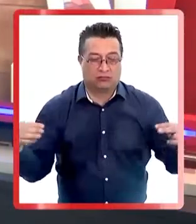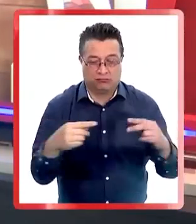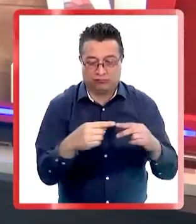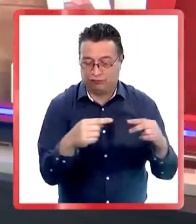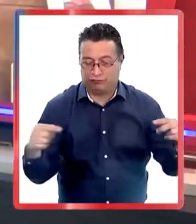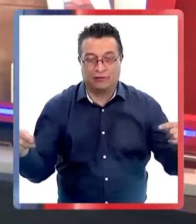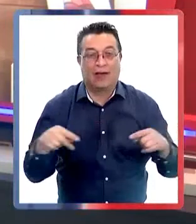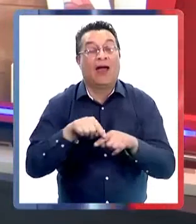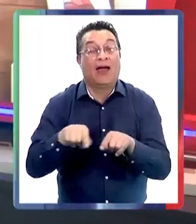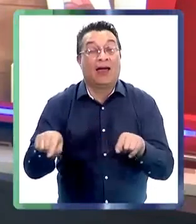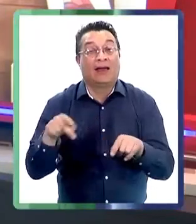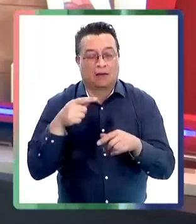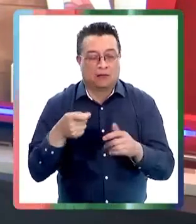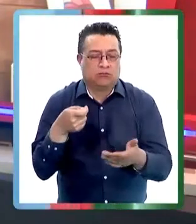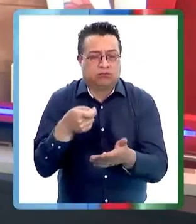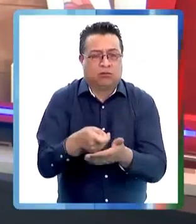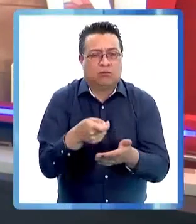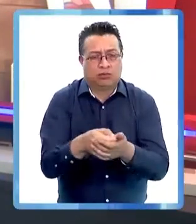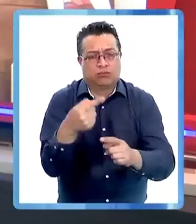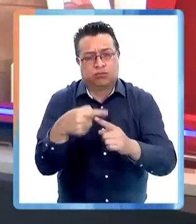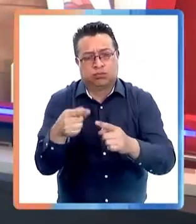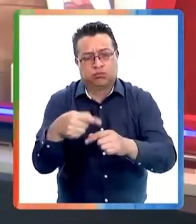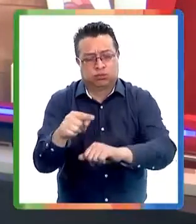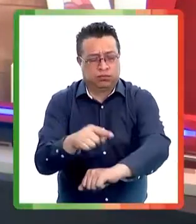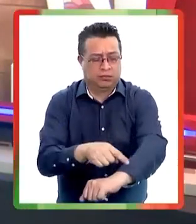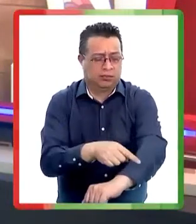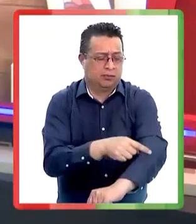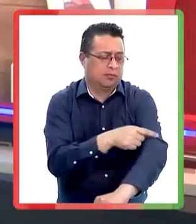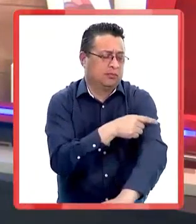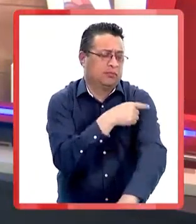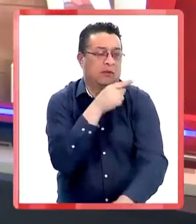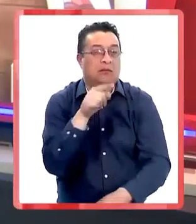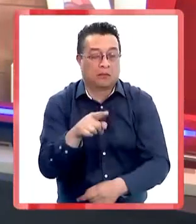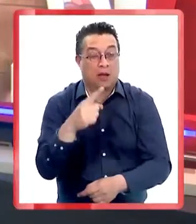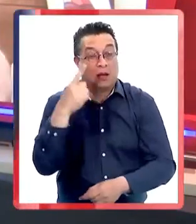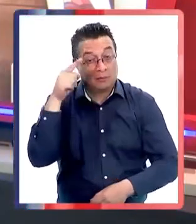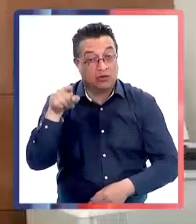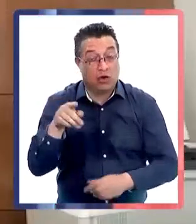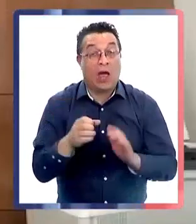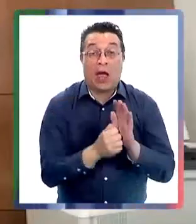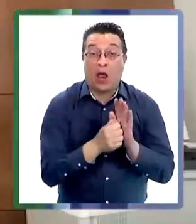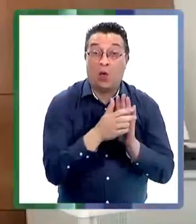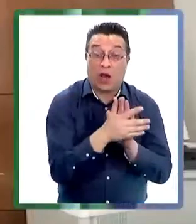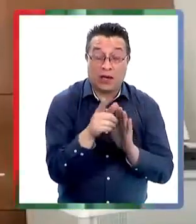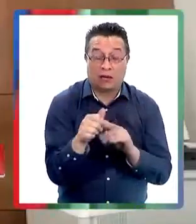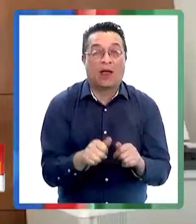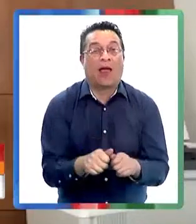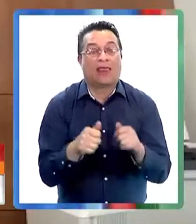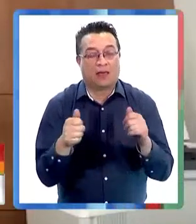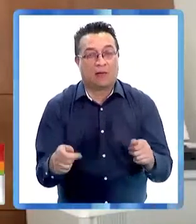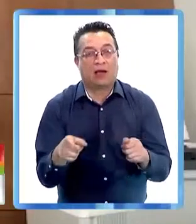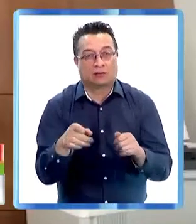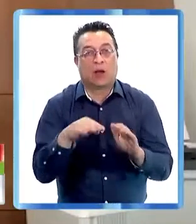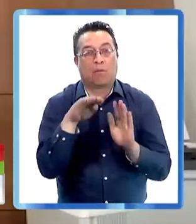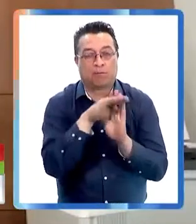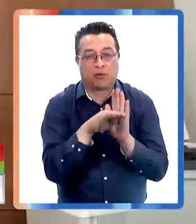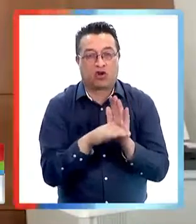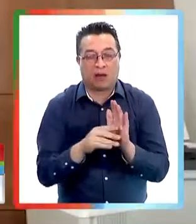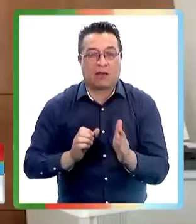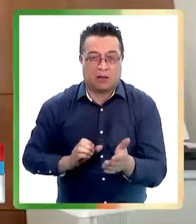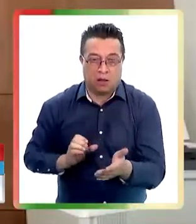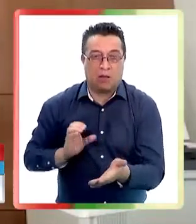un conjunto de inversiones que se van a hacer a lo largo de todo el país, pero que la Araucanía además tienen un